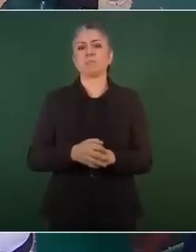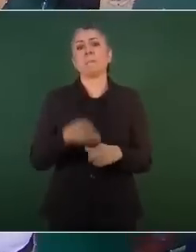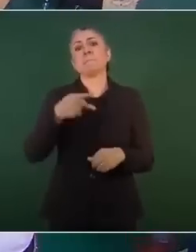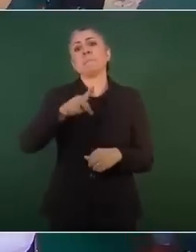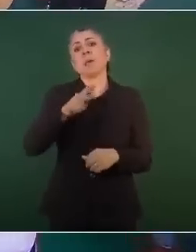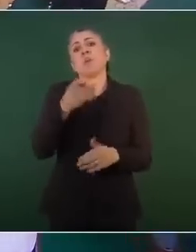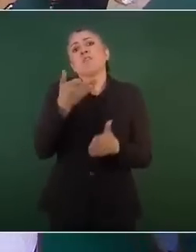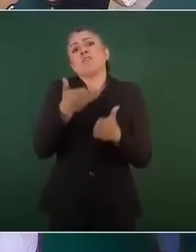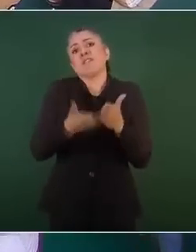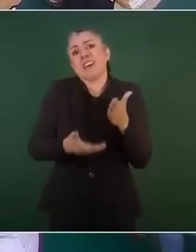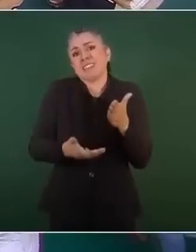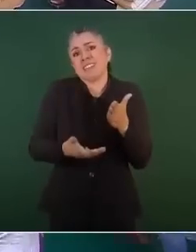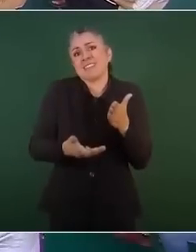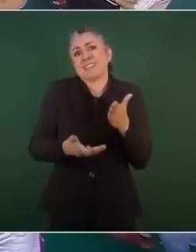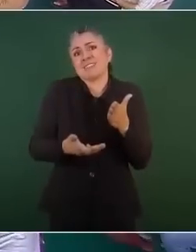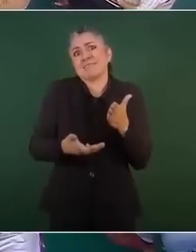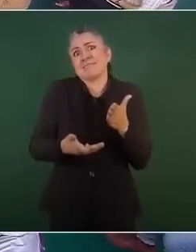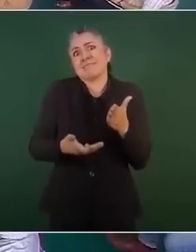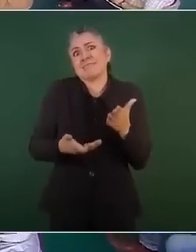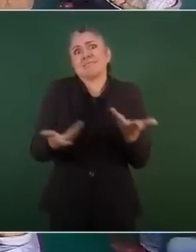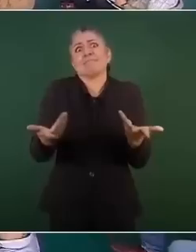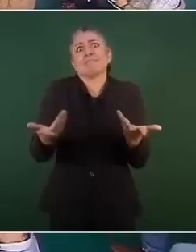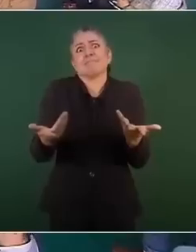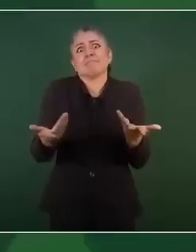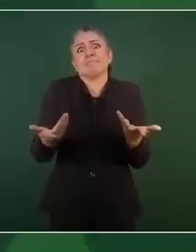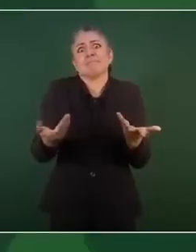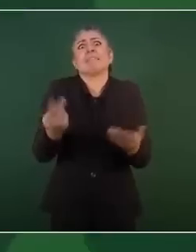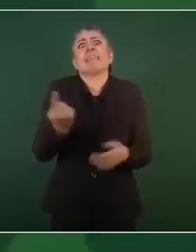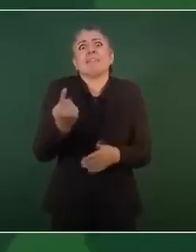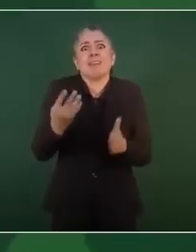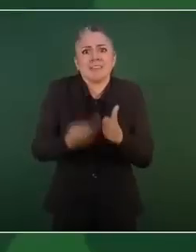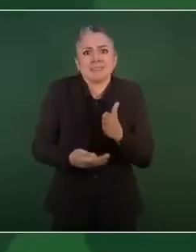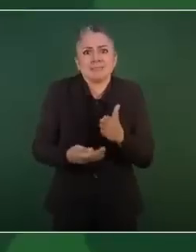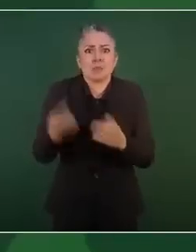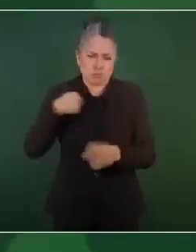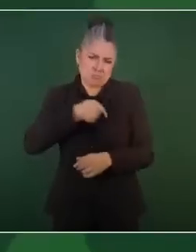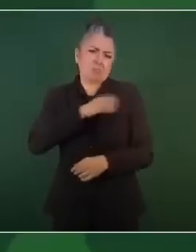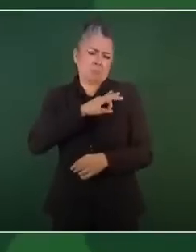porque podemos llenar la cárcel o las cárceles